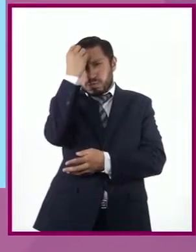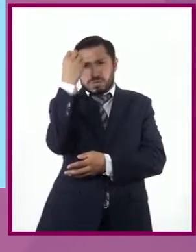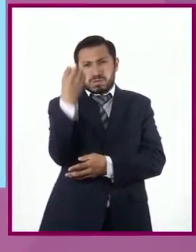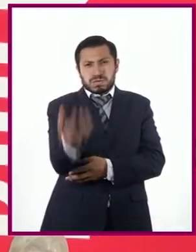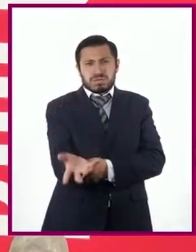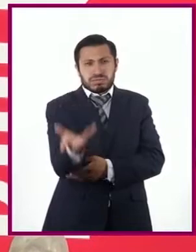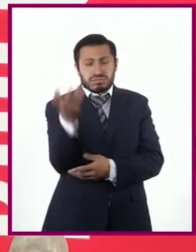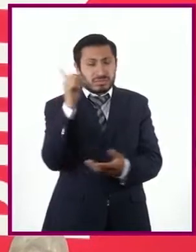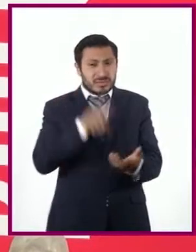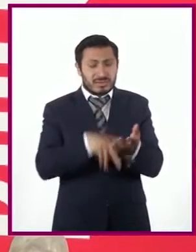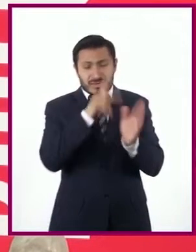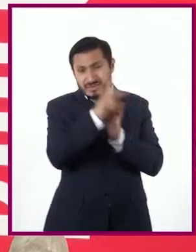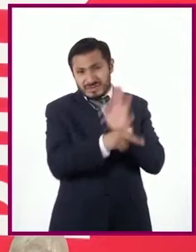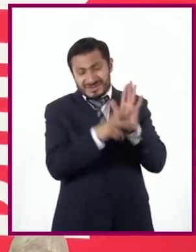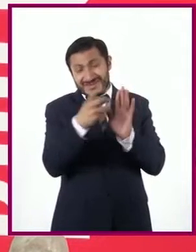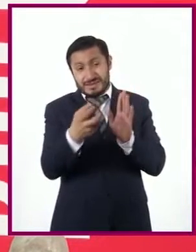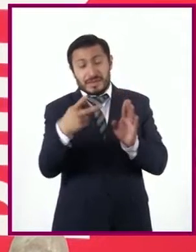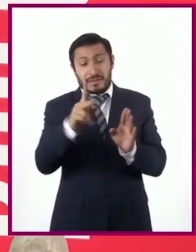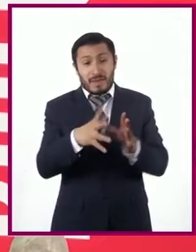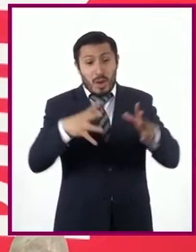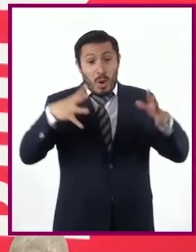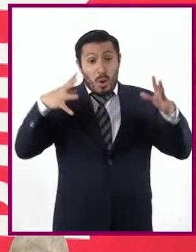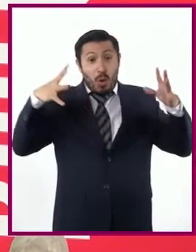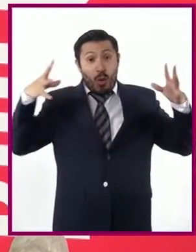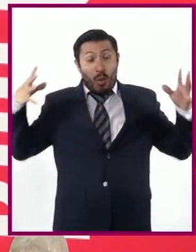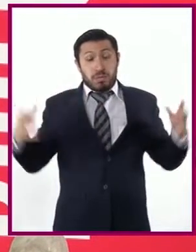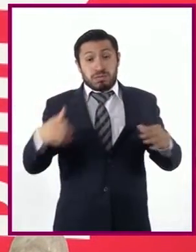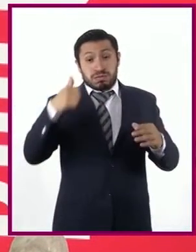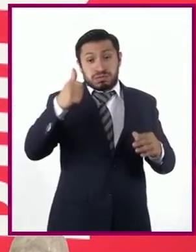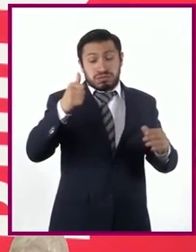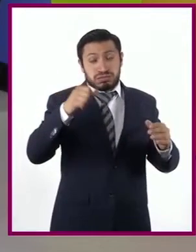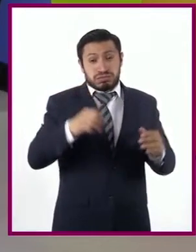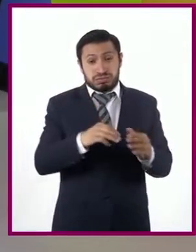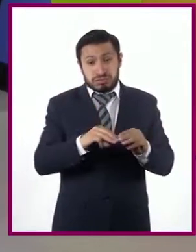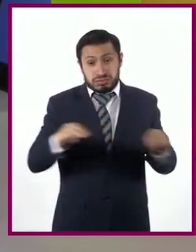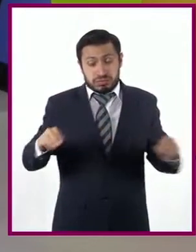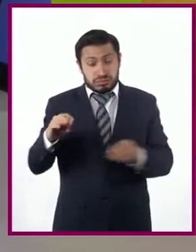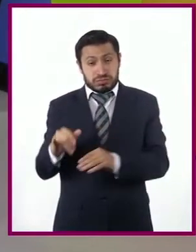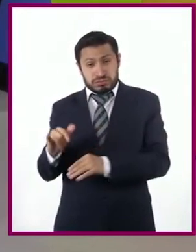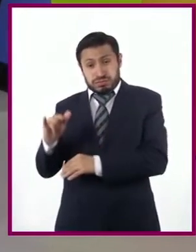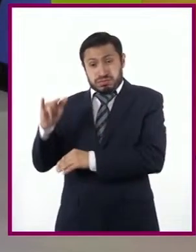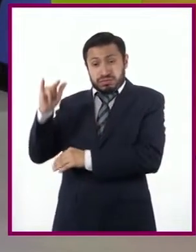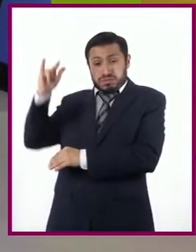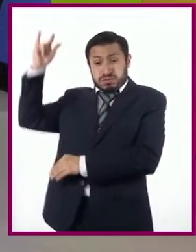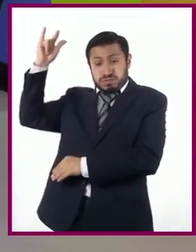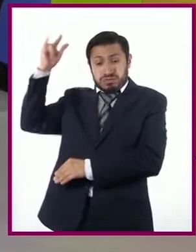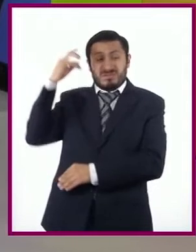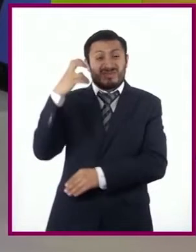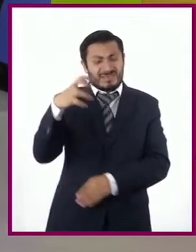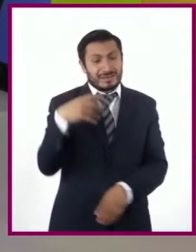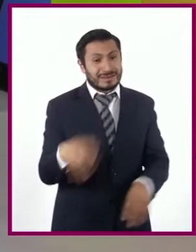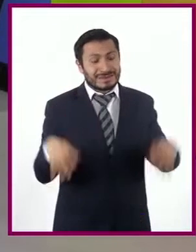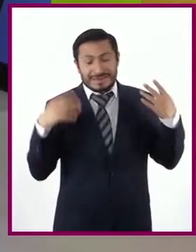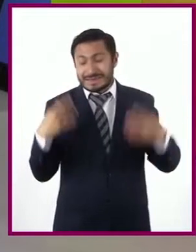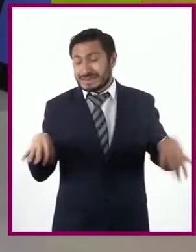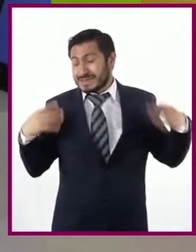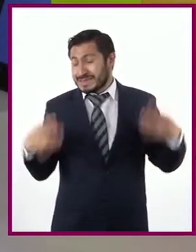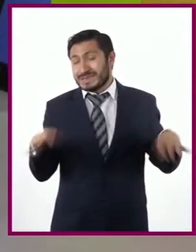películas, aunque su tamaño real era de 6 metros de alto. por lo que fueron una de las